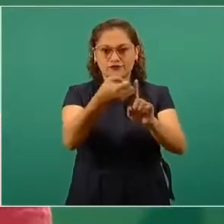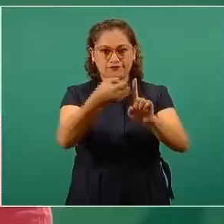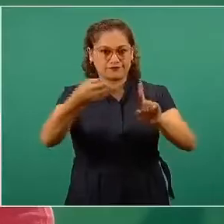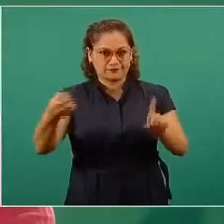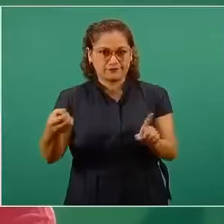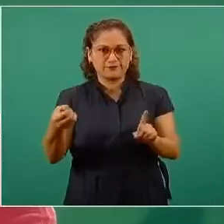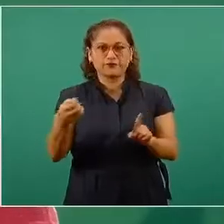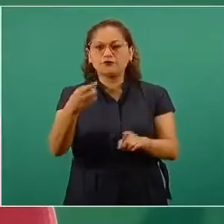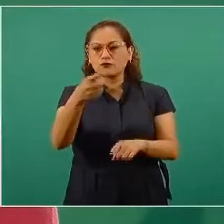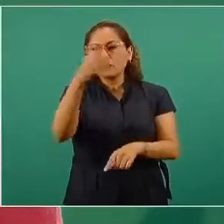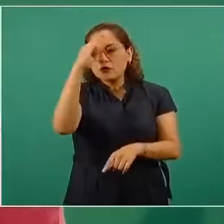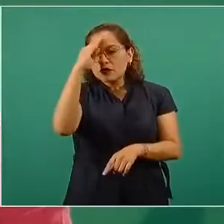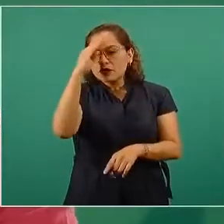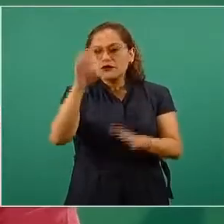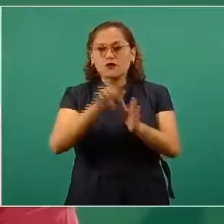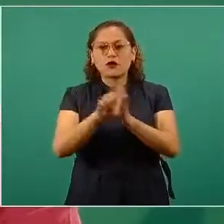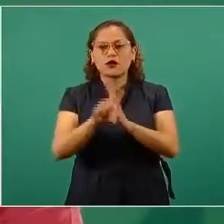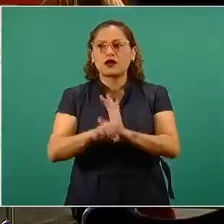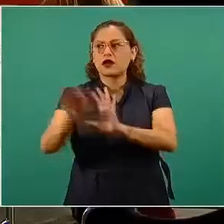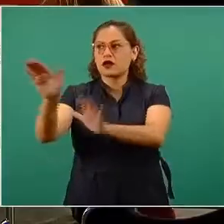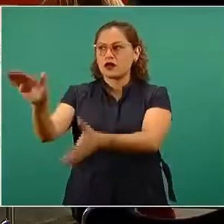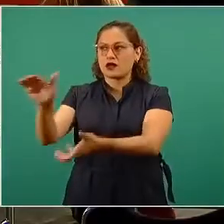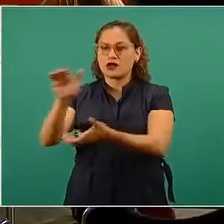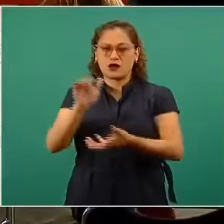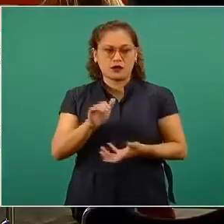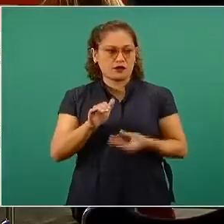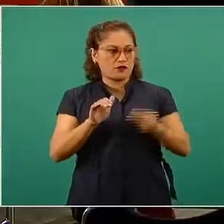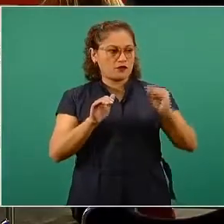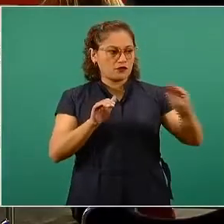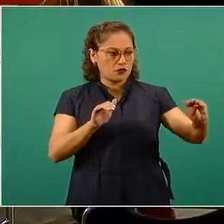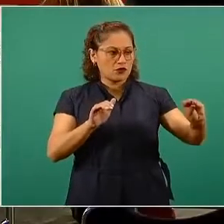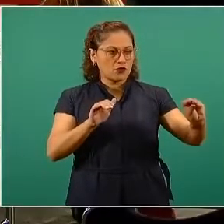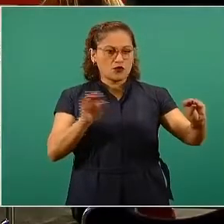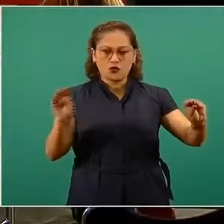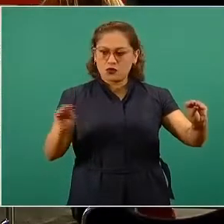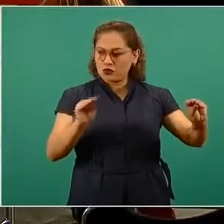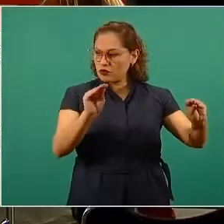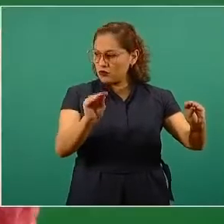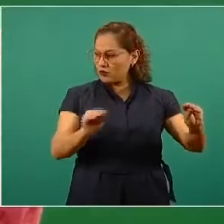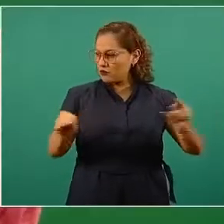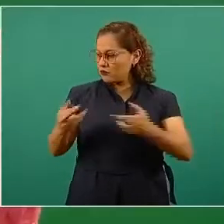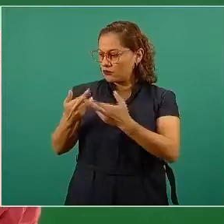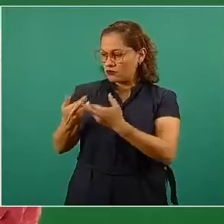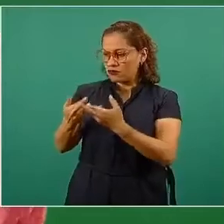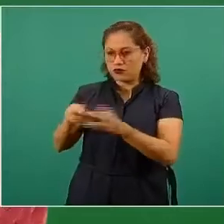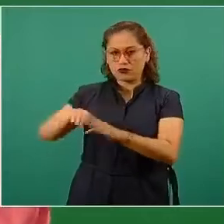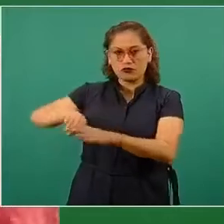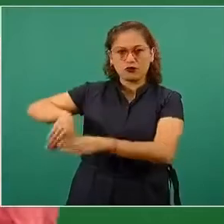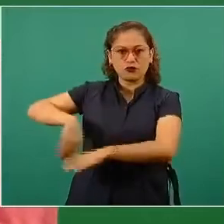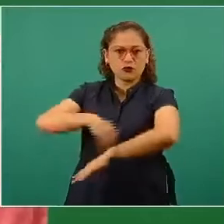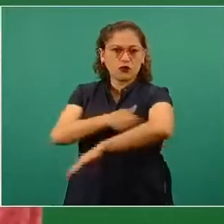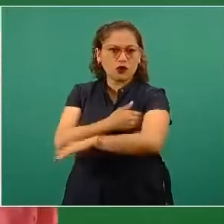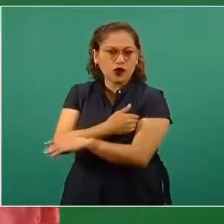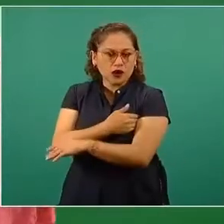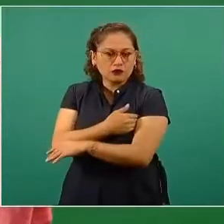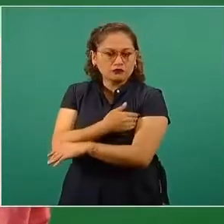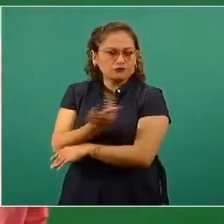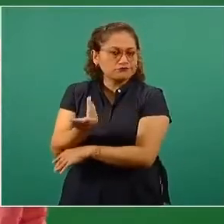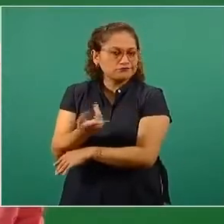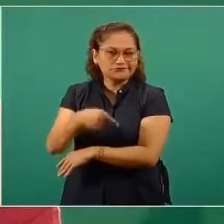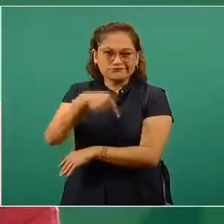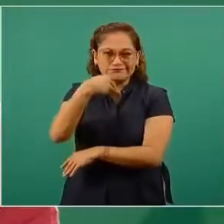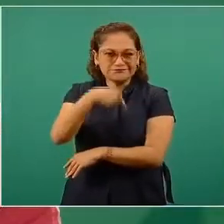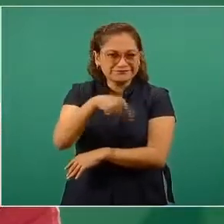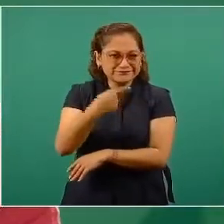quedaran faltantes, hay que volver, y esto implica, obviamente, logística, desplazamiento de personas, tiempos de